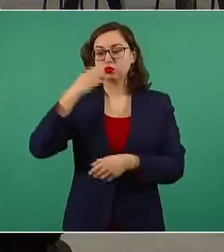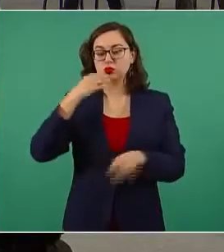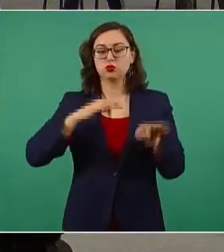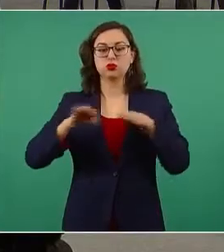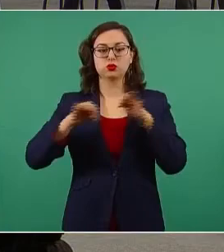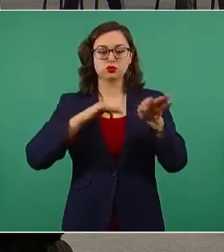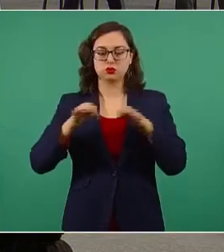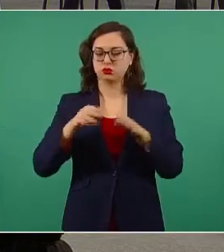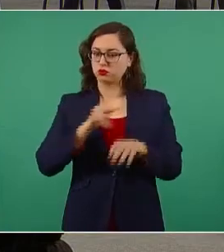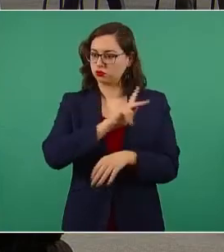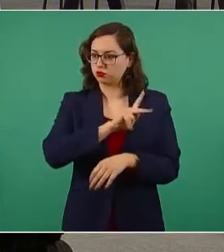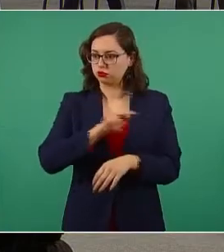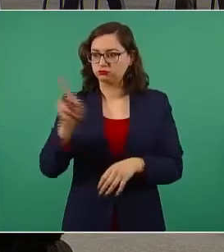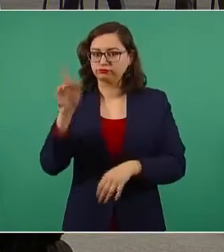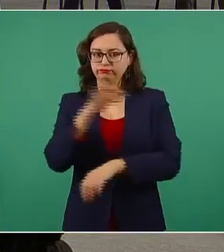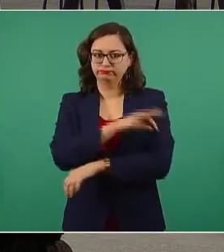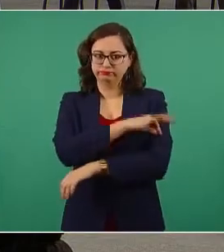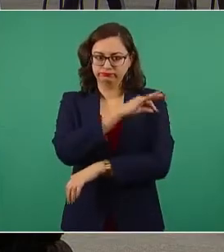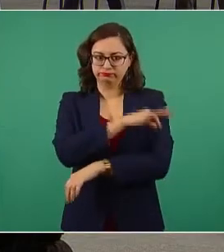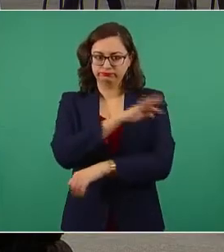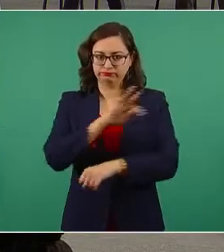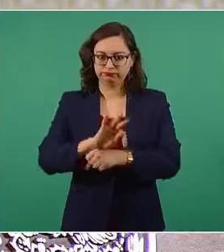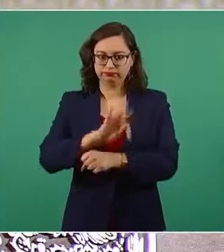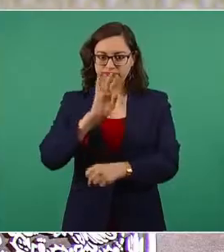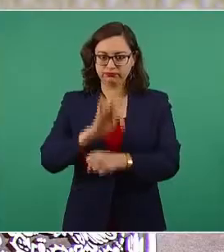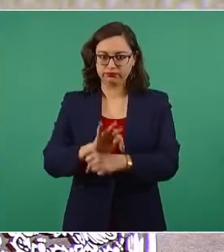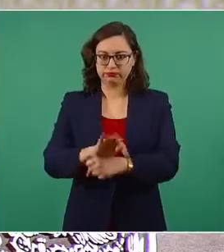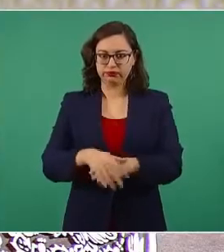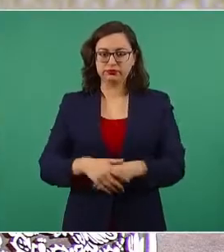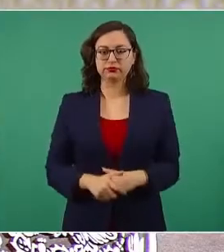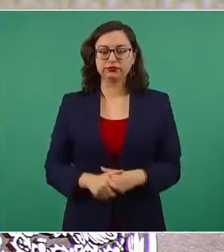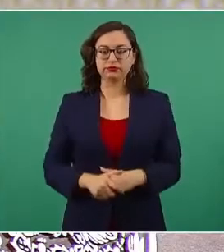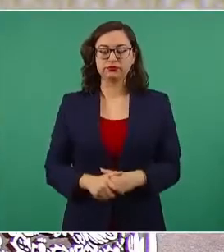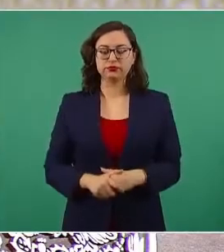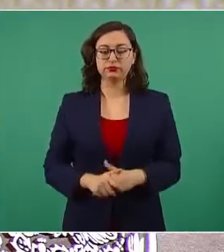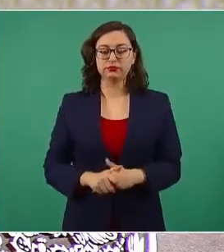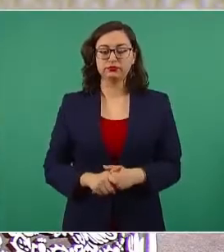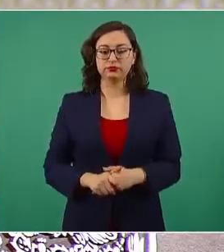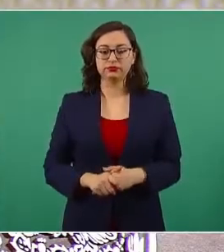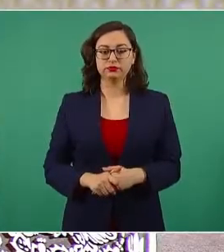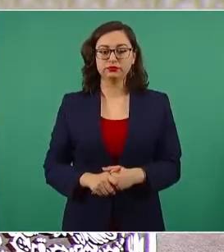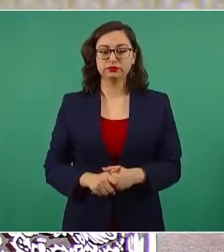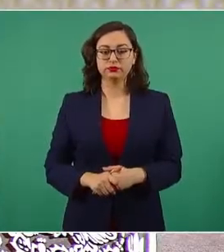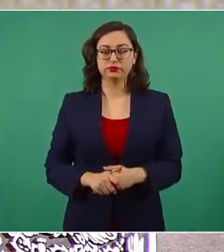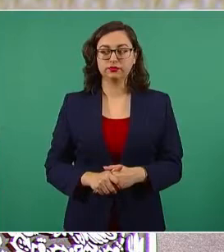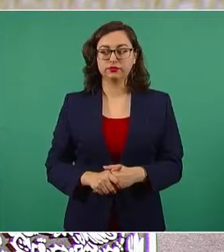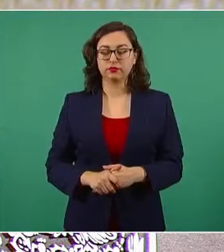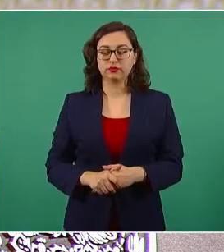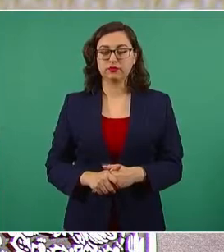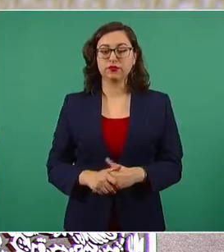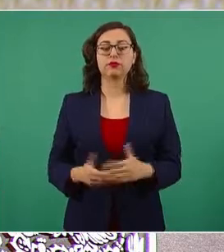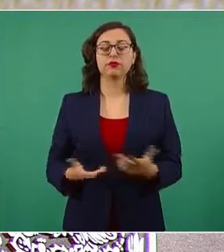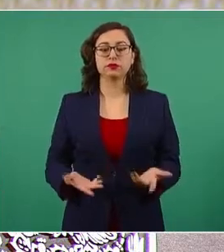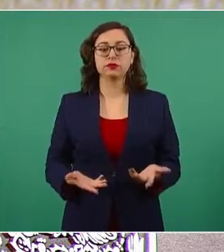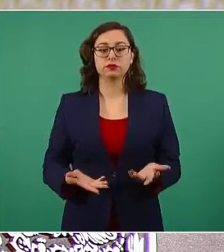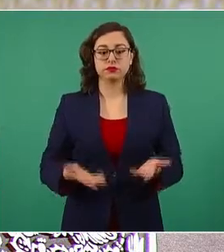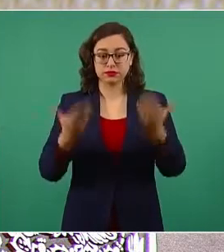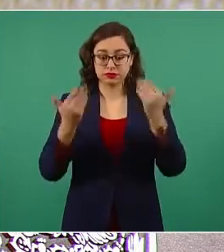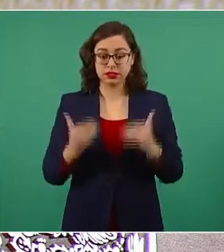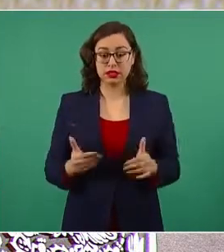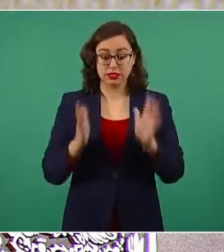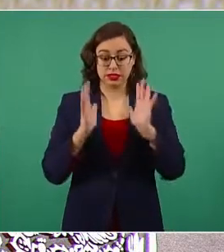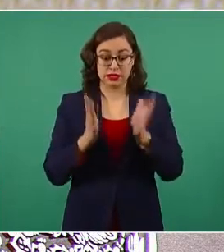quede fuera o que no quede con el proceso de vacunación. Y ya con esto, dando precisamente la primera etapa, que es la